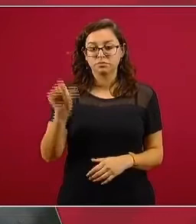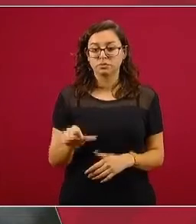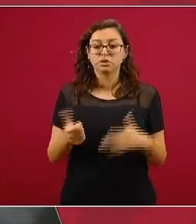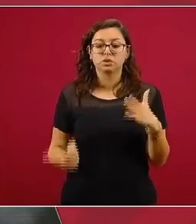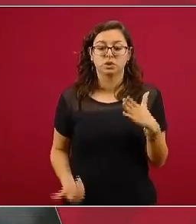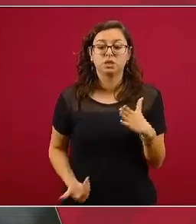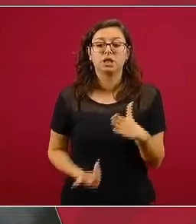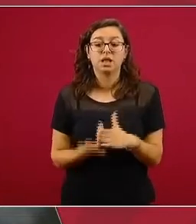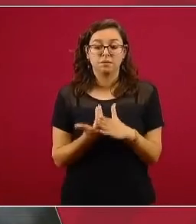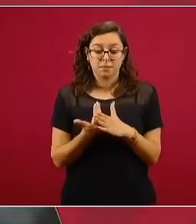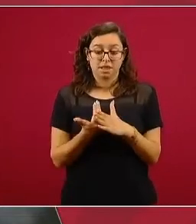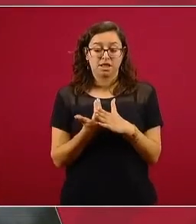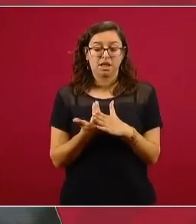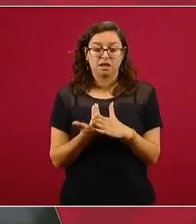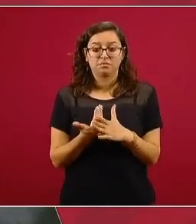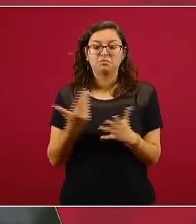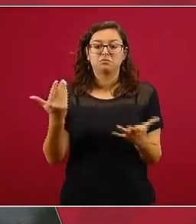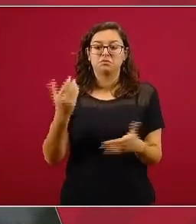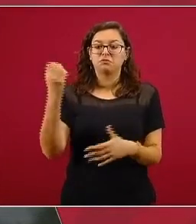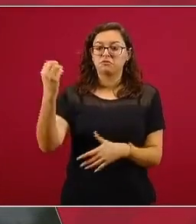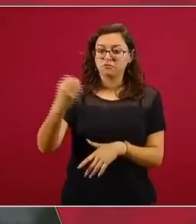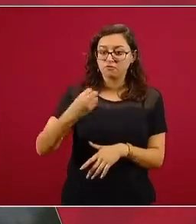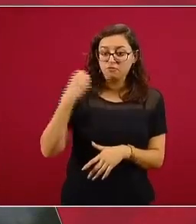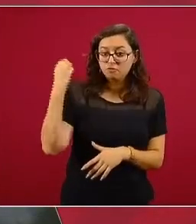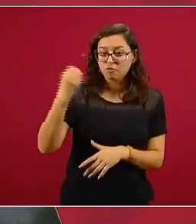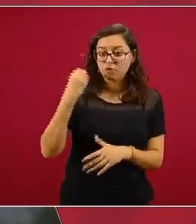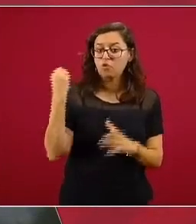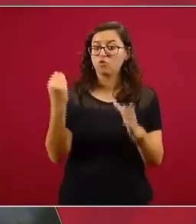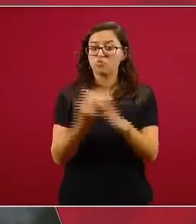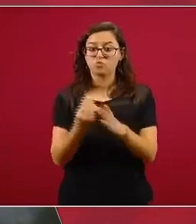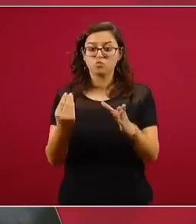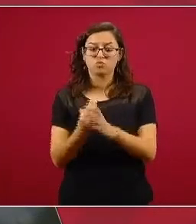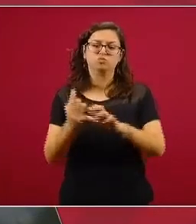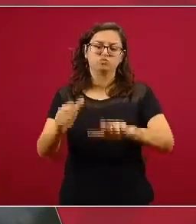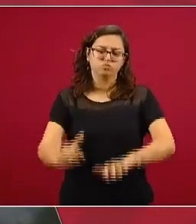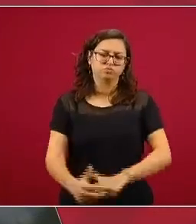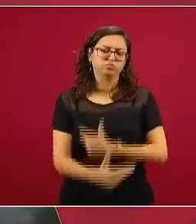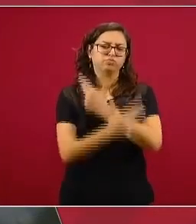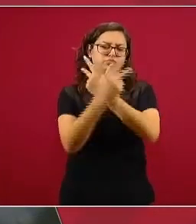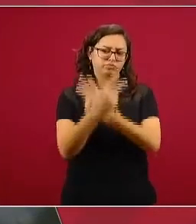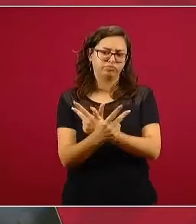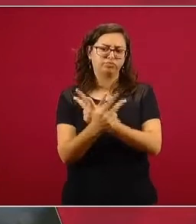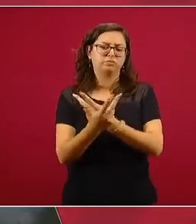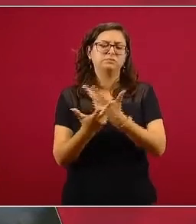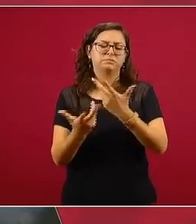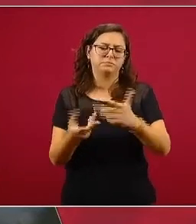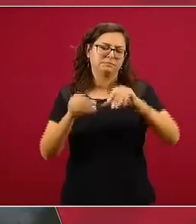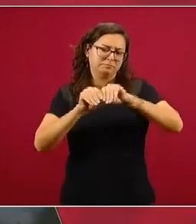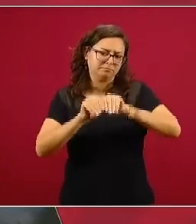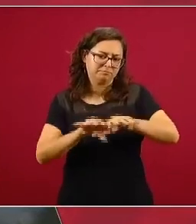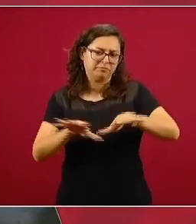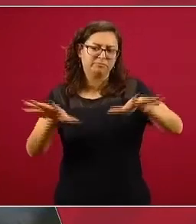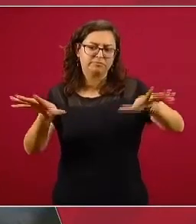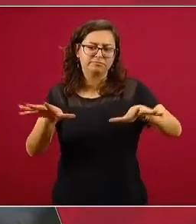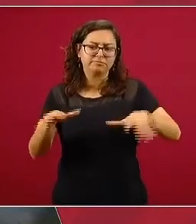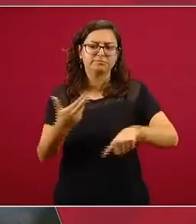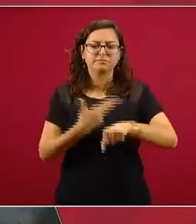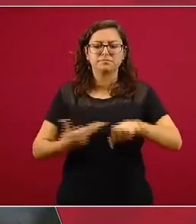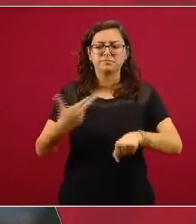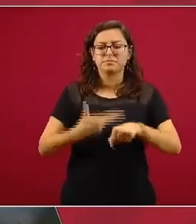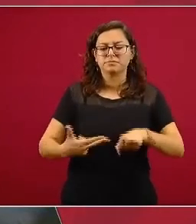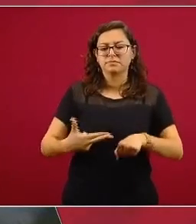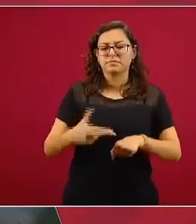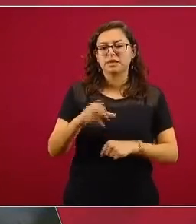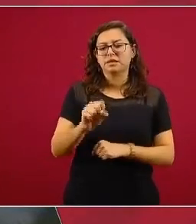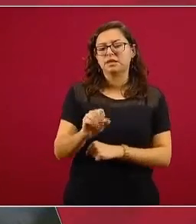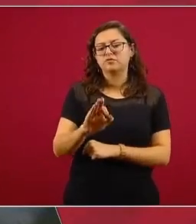participar en un foro, en un seminario, transmitido por vía remota también, por vía electrónica, que organizó la secretaria de la